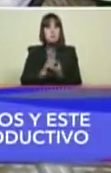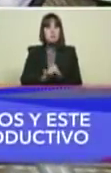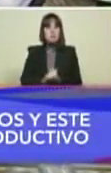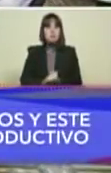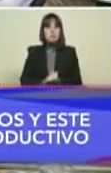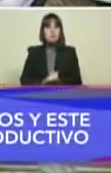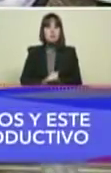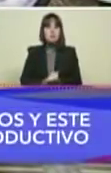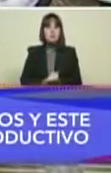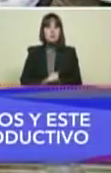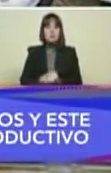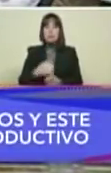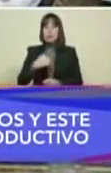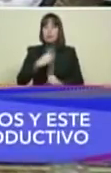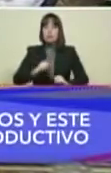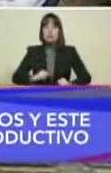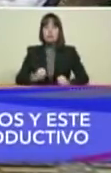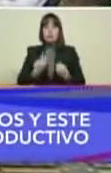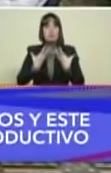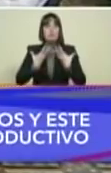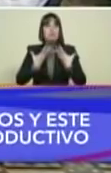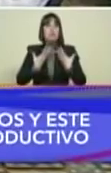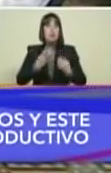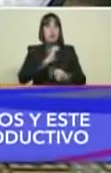He venido cargado de energías de China,